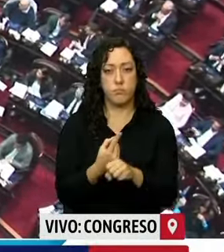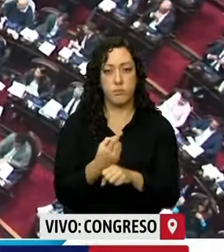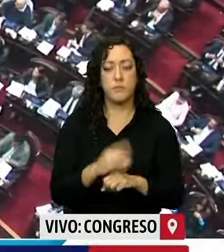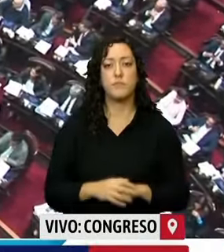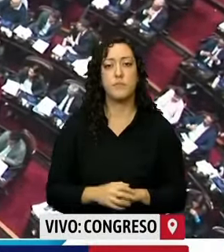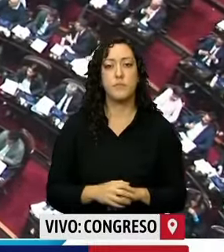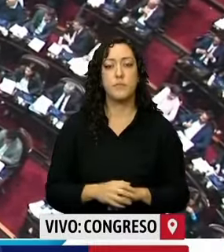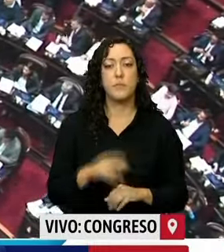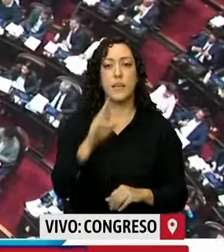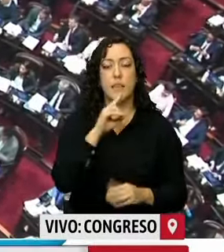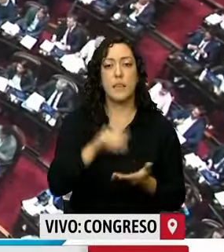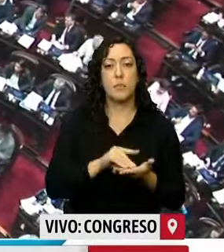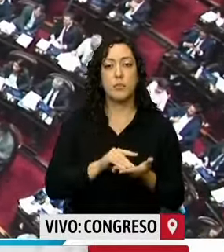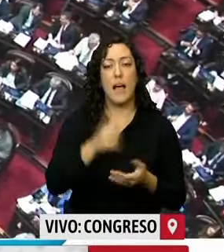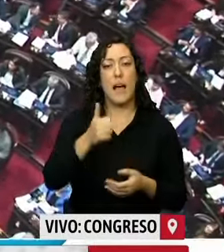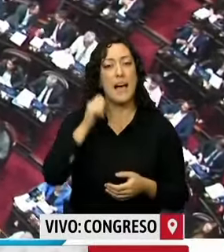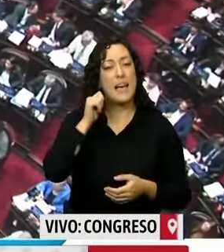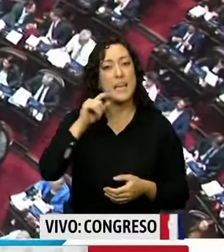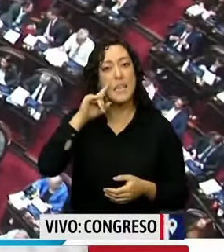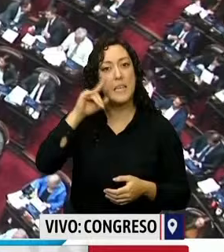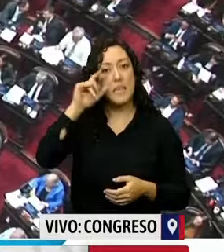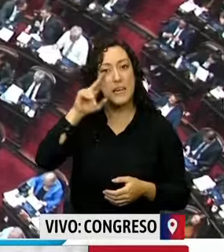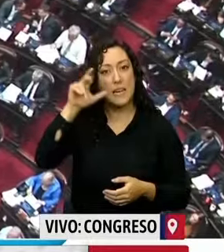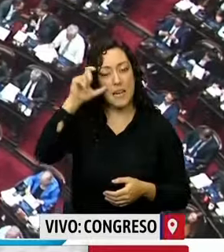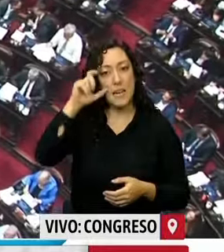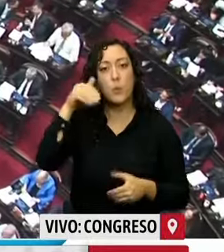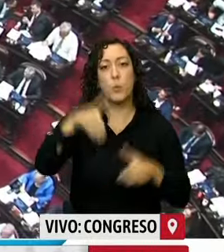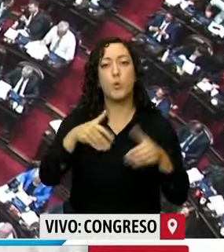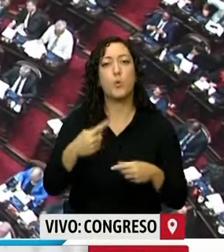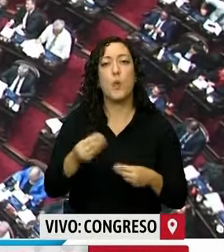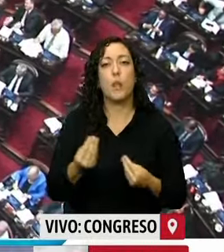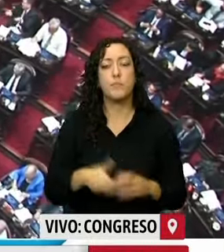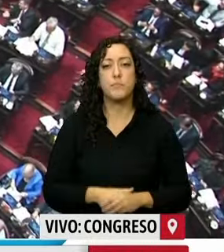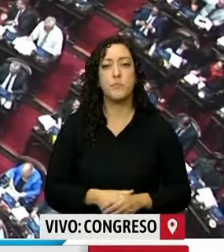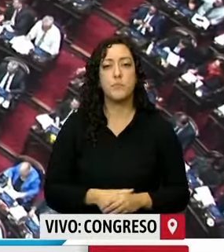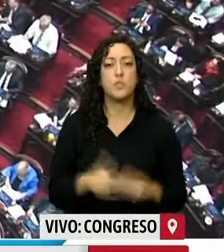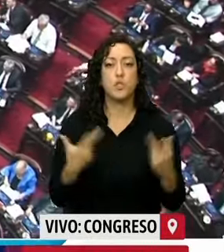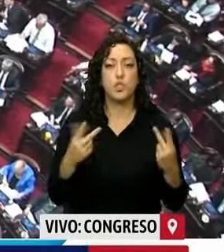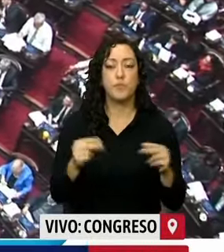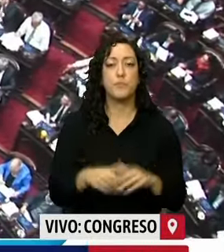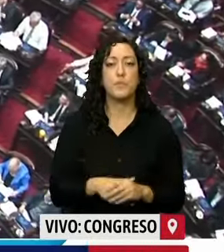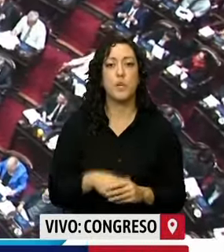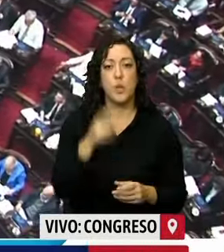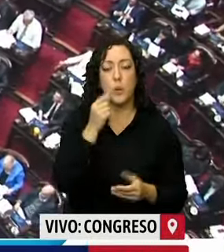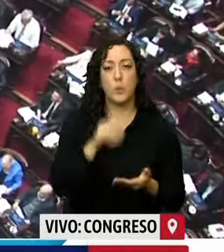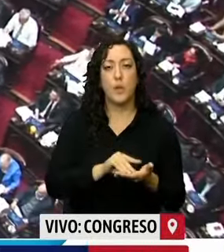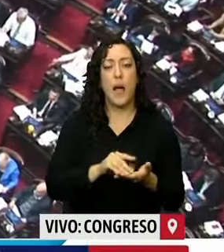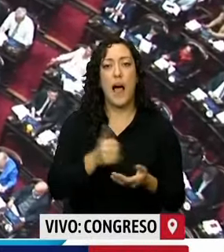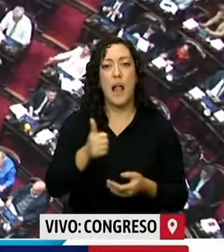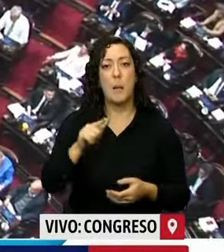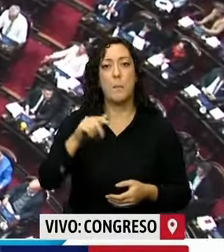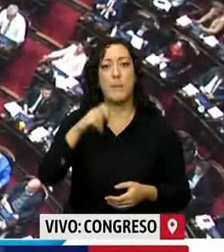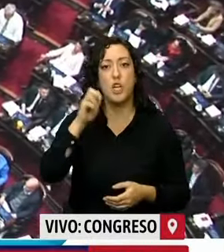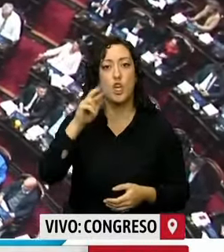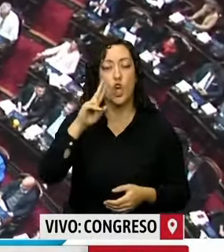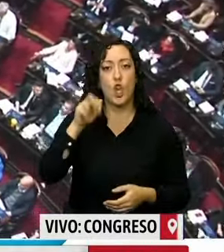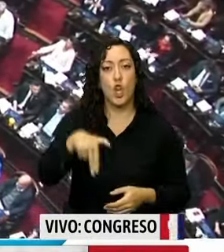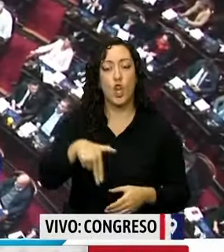fue 137 y el que más 144 me parece el que menos tuvo fue la ley